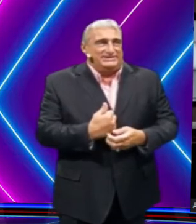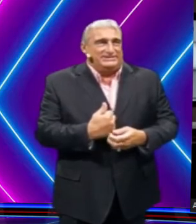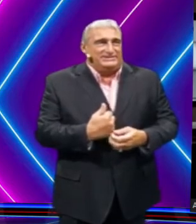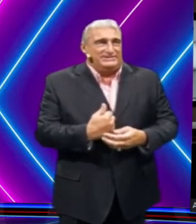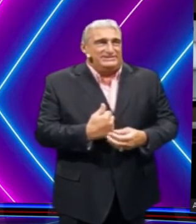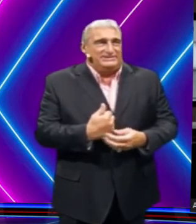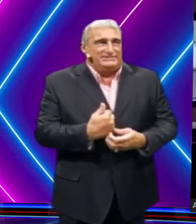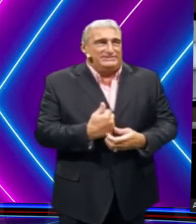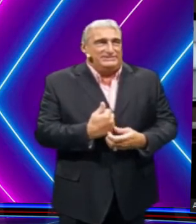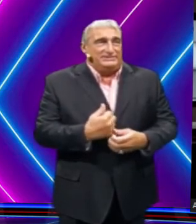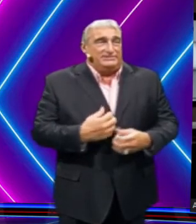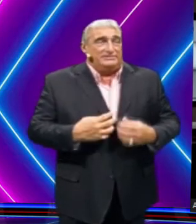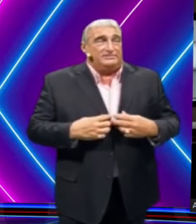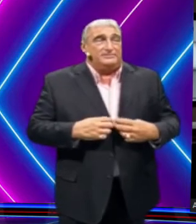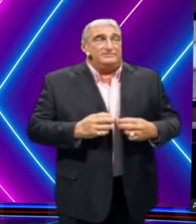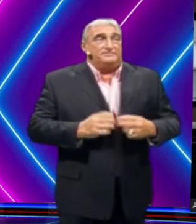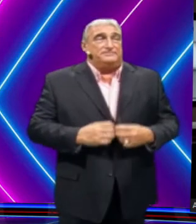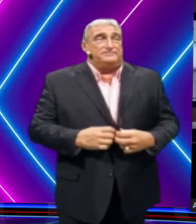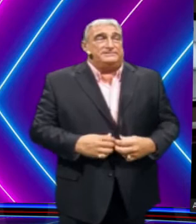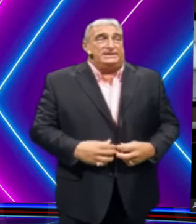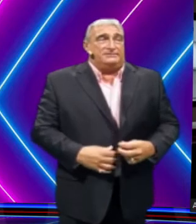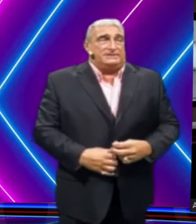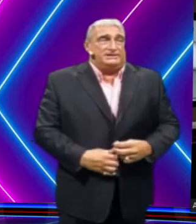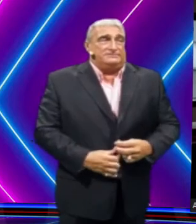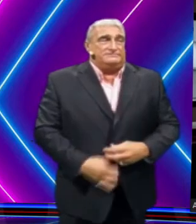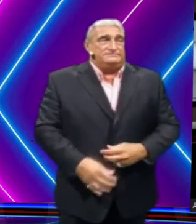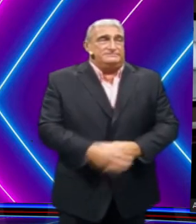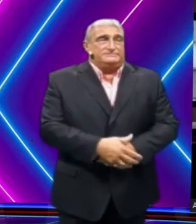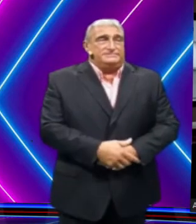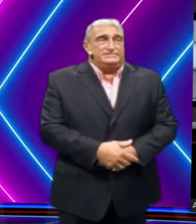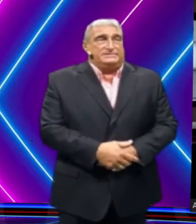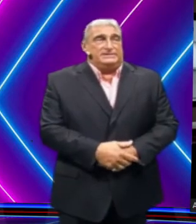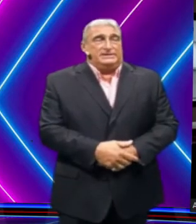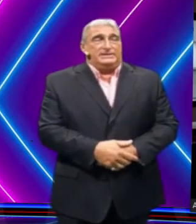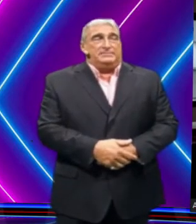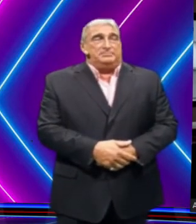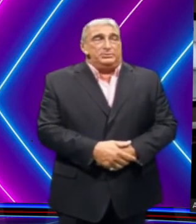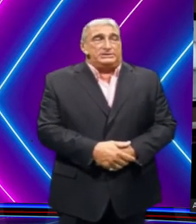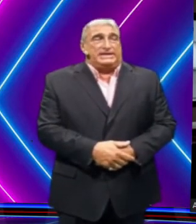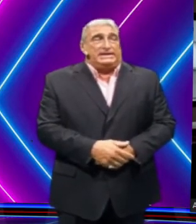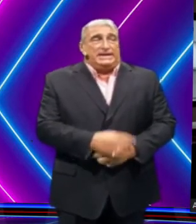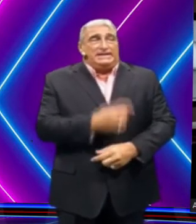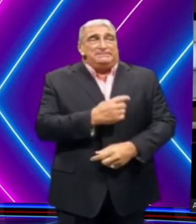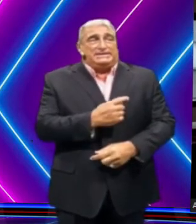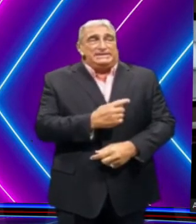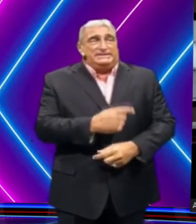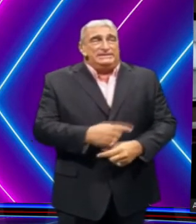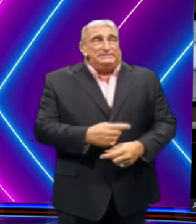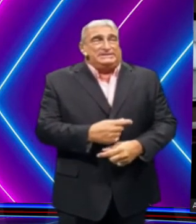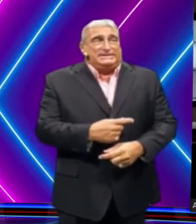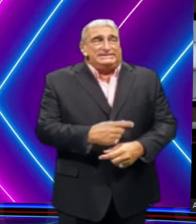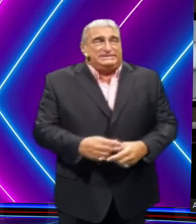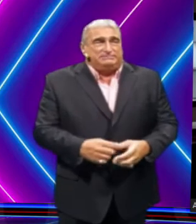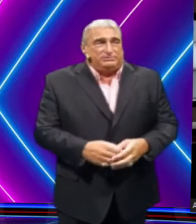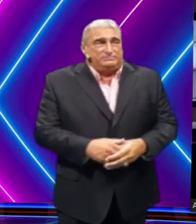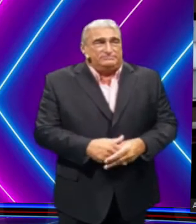se vacune. No se vacune, porque Claro, se transforma en gorila. porque Se ahí transforma. le meten